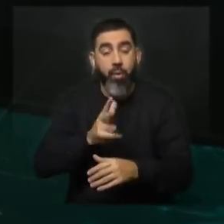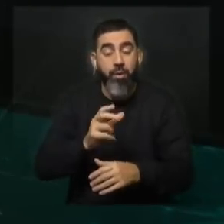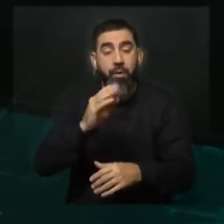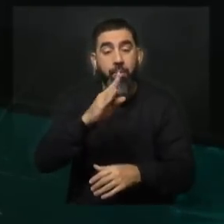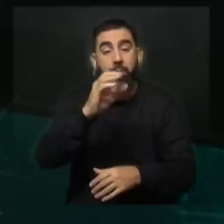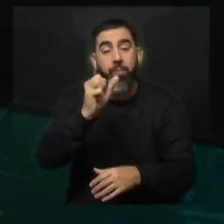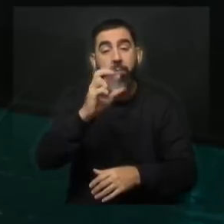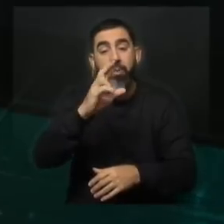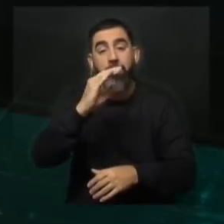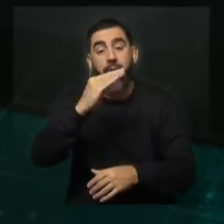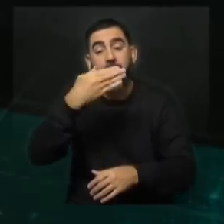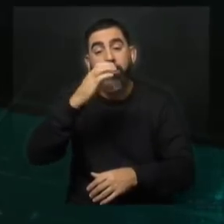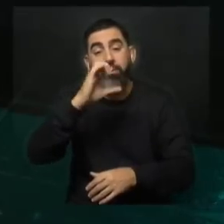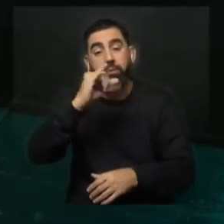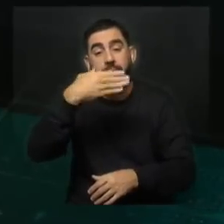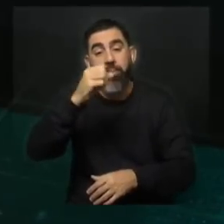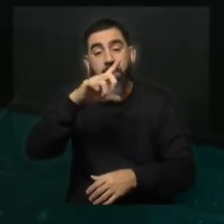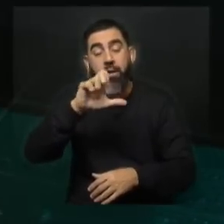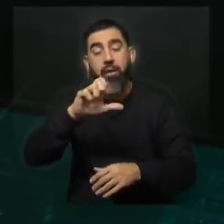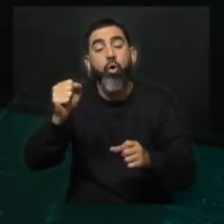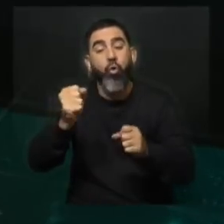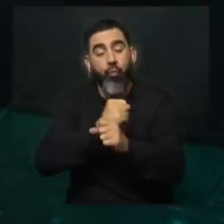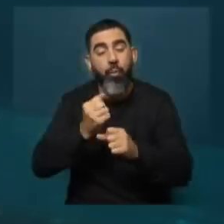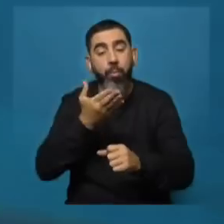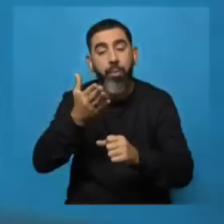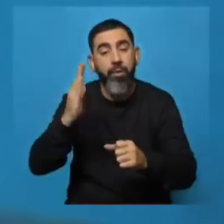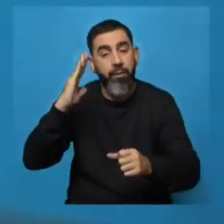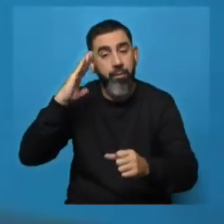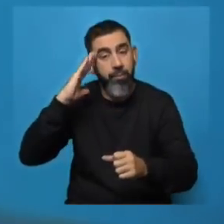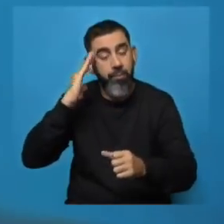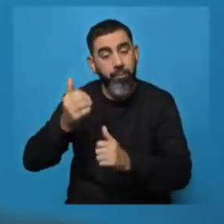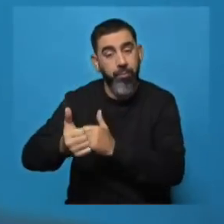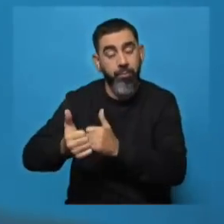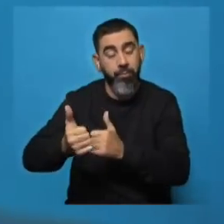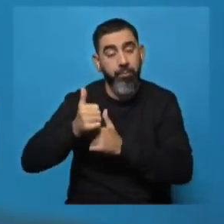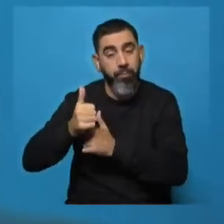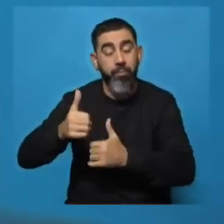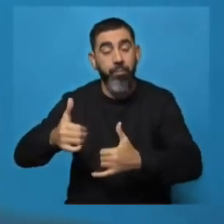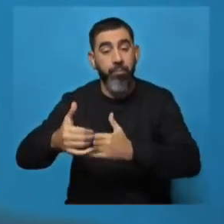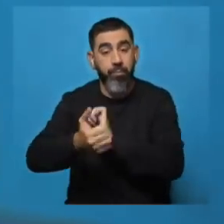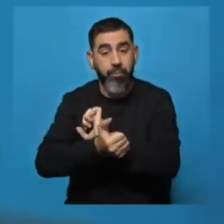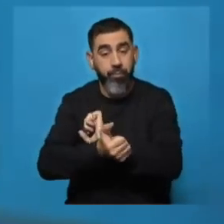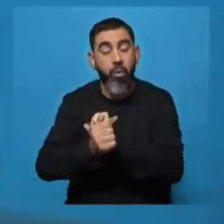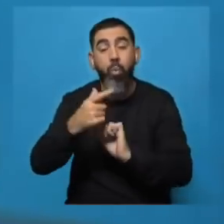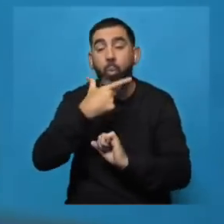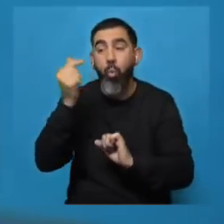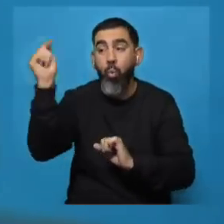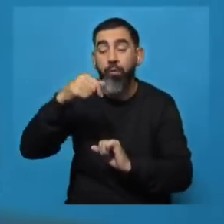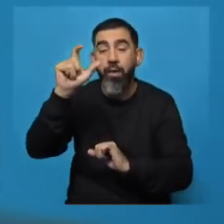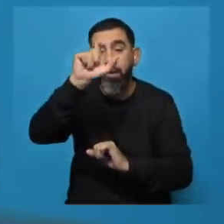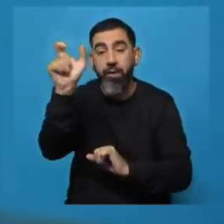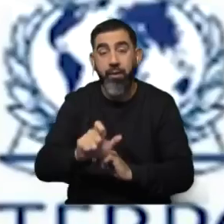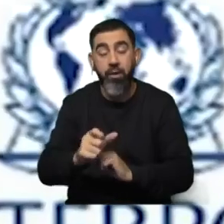Percy vale ratificó el pedido de procesamiento del Coronel Hermes tarigo excredicado extraditado este jueves desde Italia